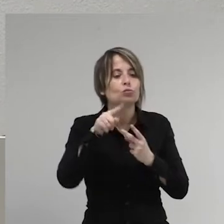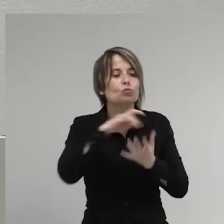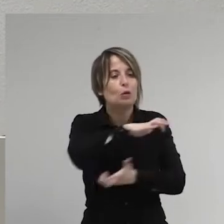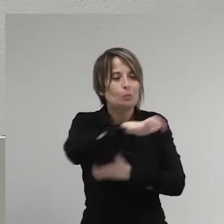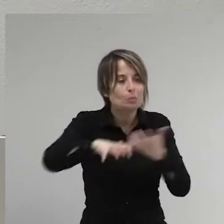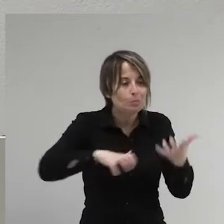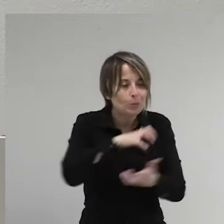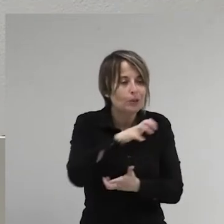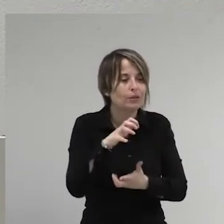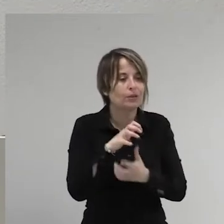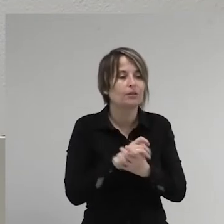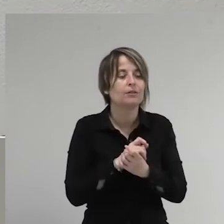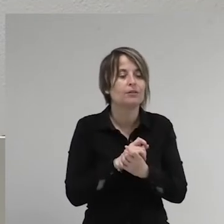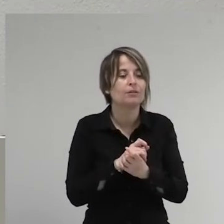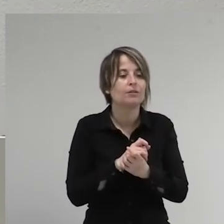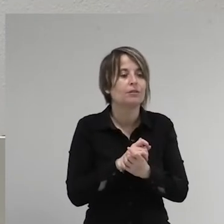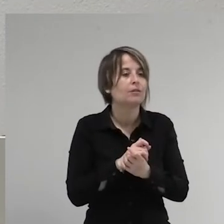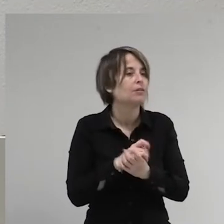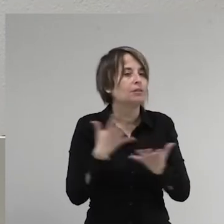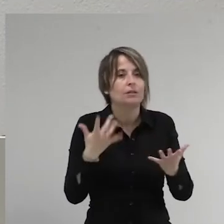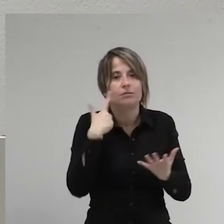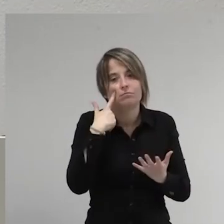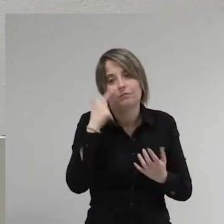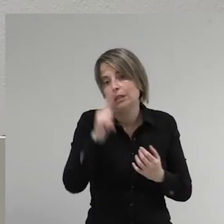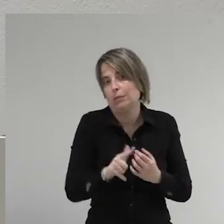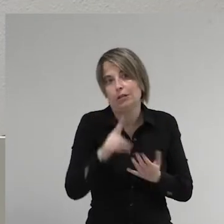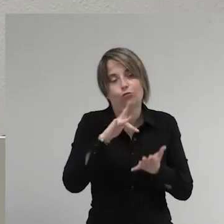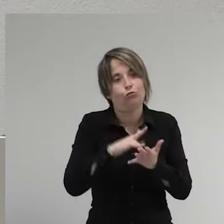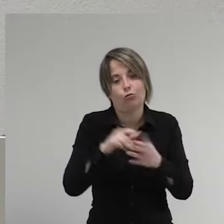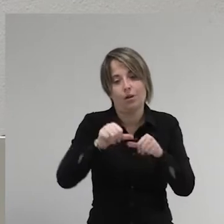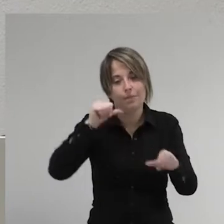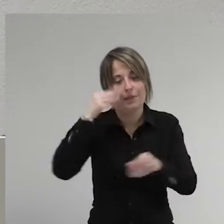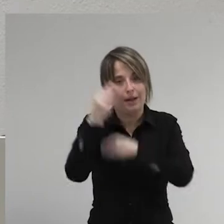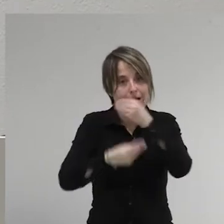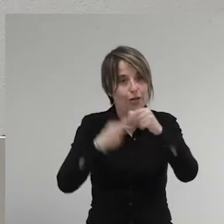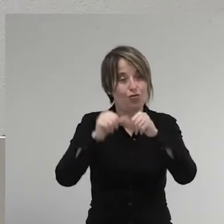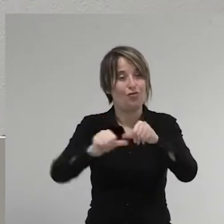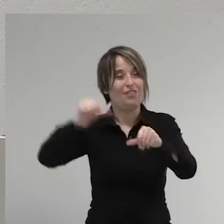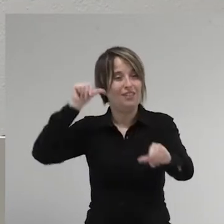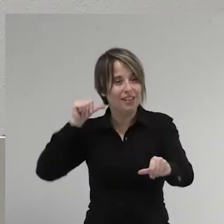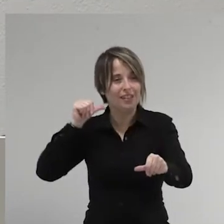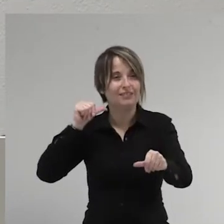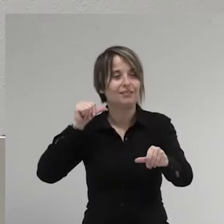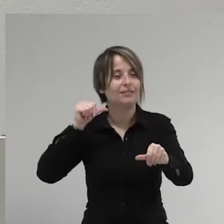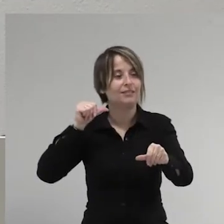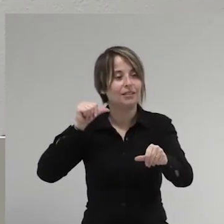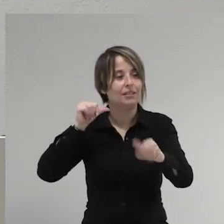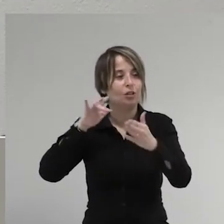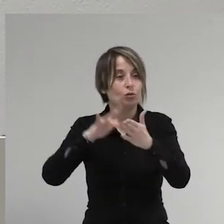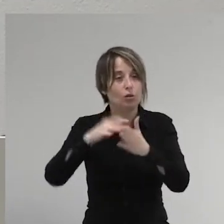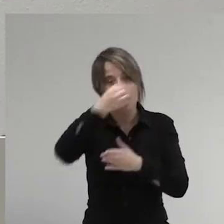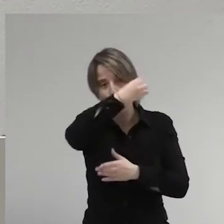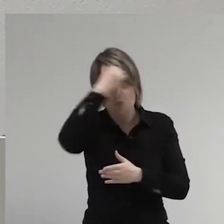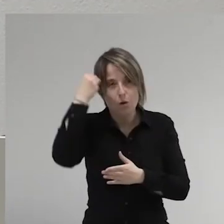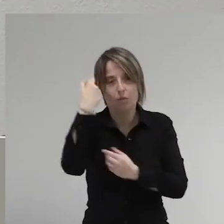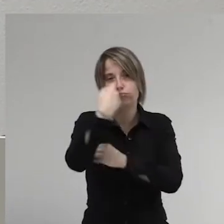violencia interna, ¿no? Ya nada que decir de lo que había hecho antes de esta desmemoria que nos